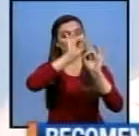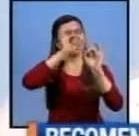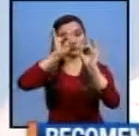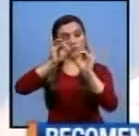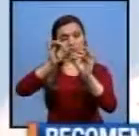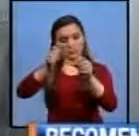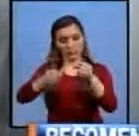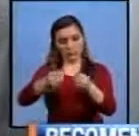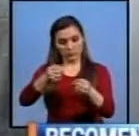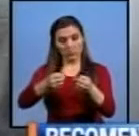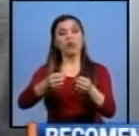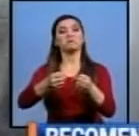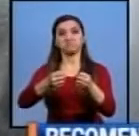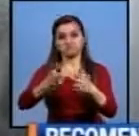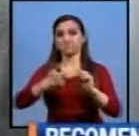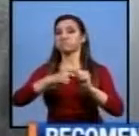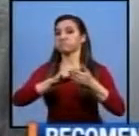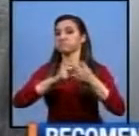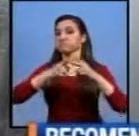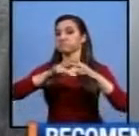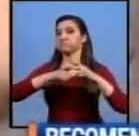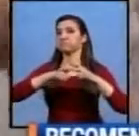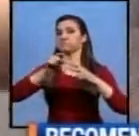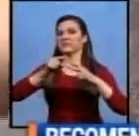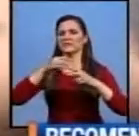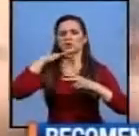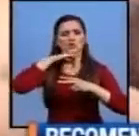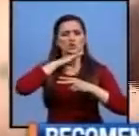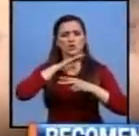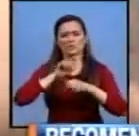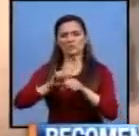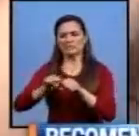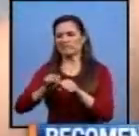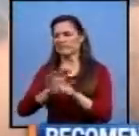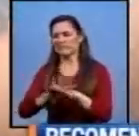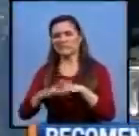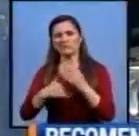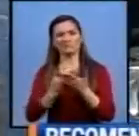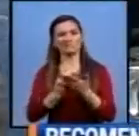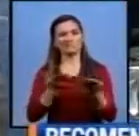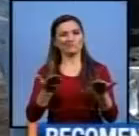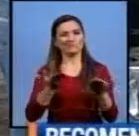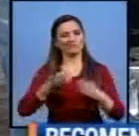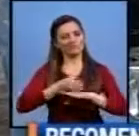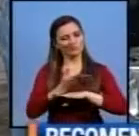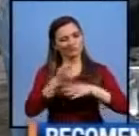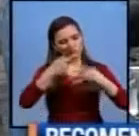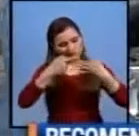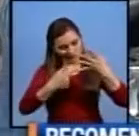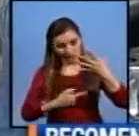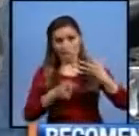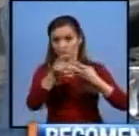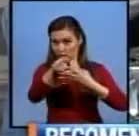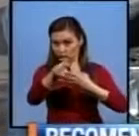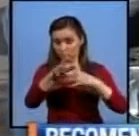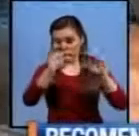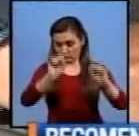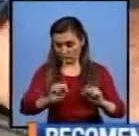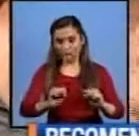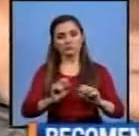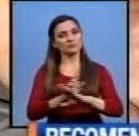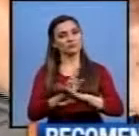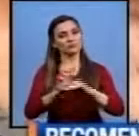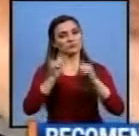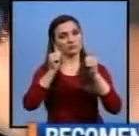puede generar problemas mecánicos y estéticos en tu vehículo, y por ello te hacemos algunas recomendaciones para conservarlo en